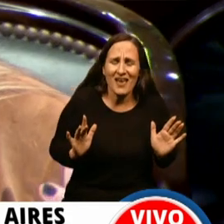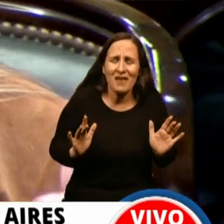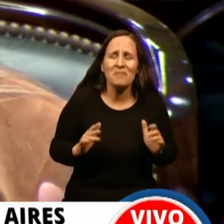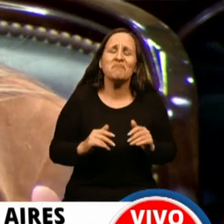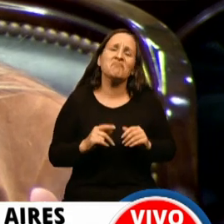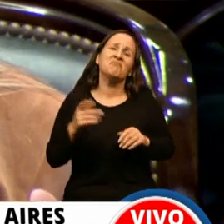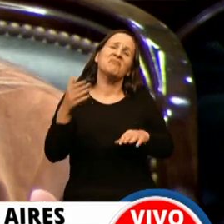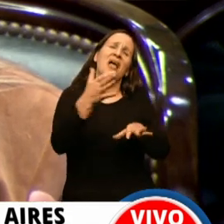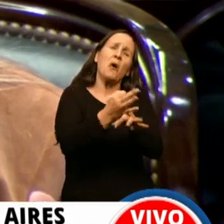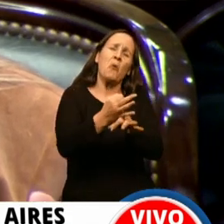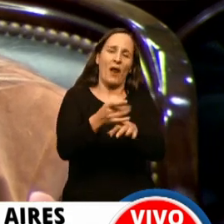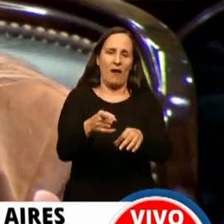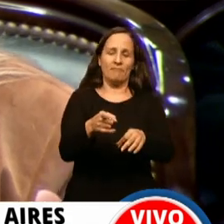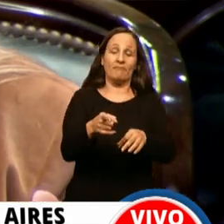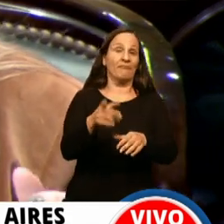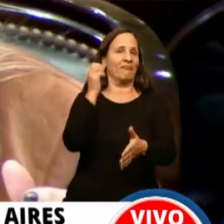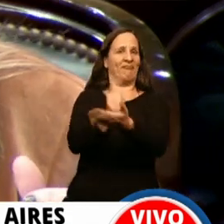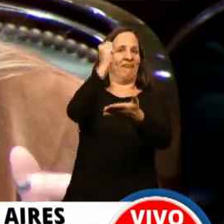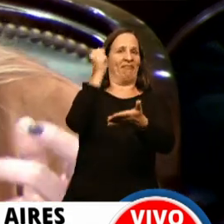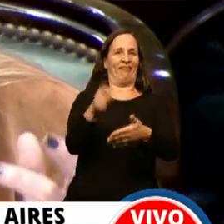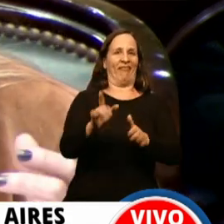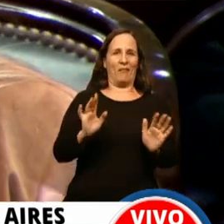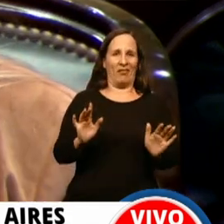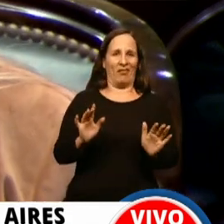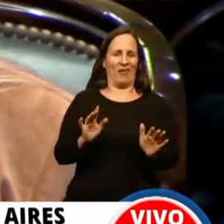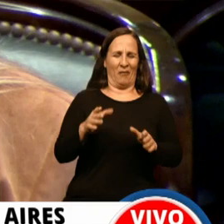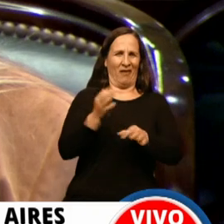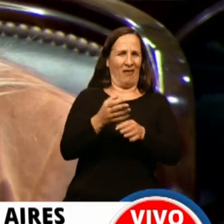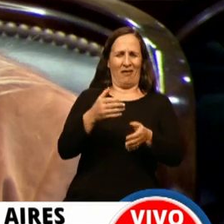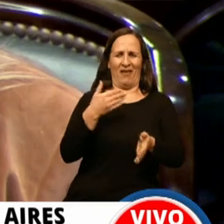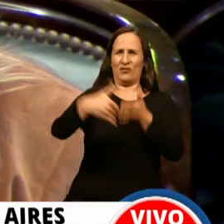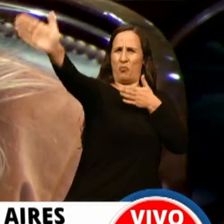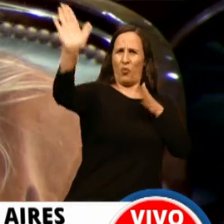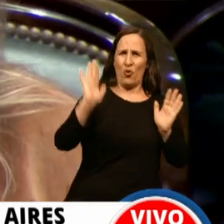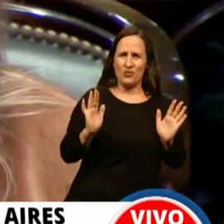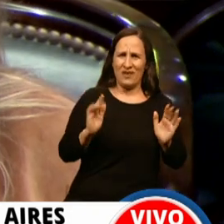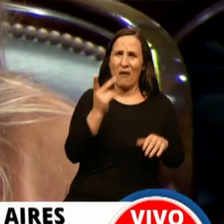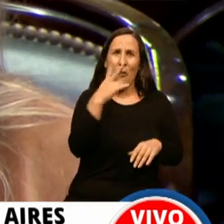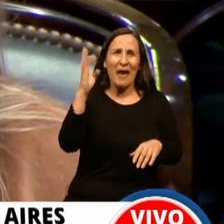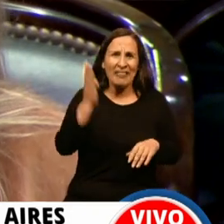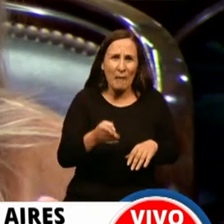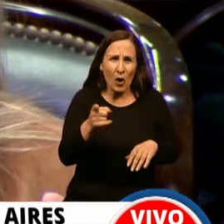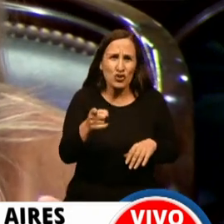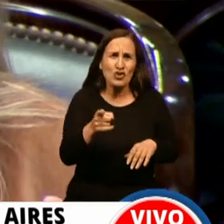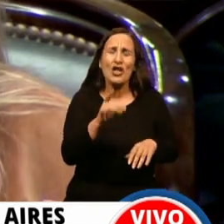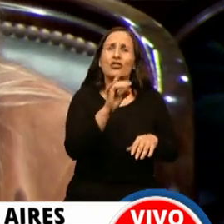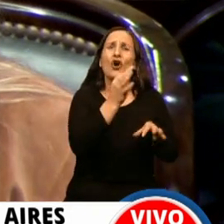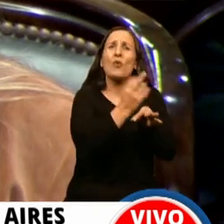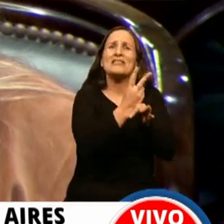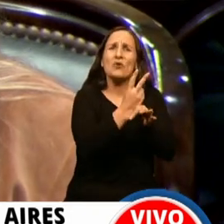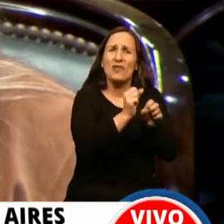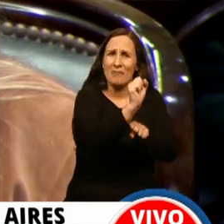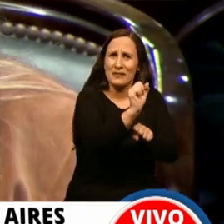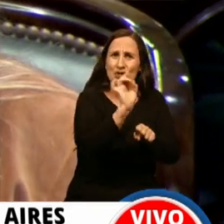estigmatiza cuando la escuela expulsa y el 20 por ciento solamente terminó el secundario